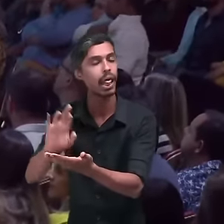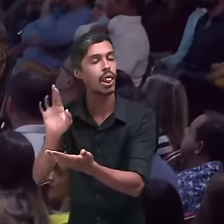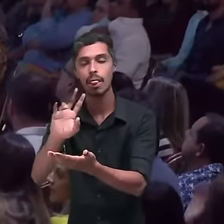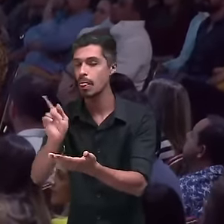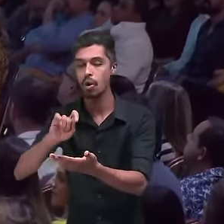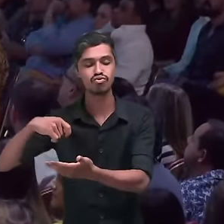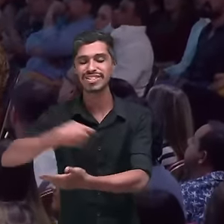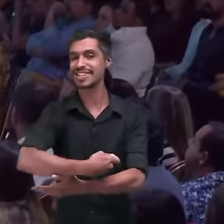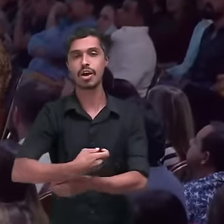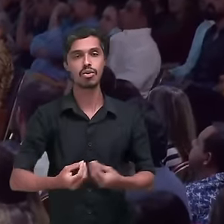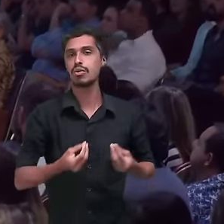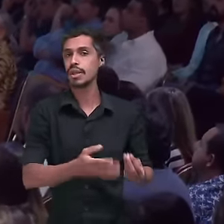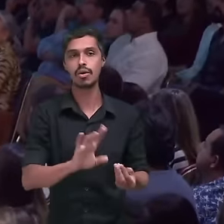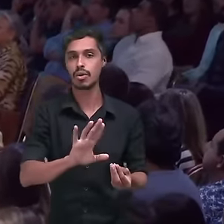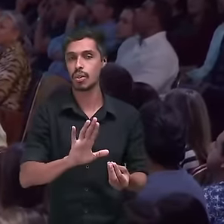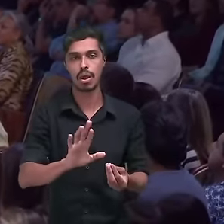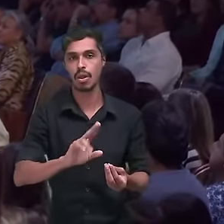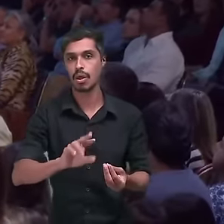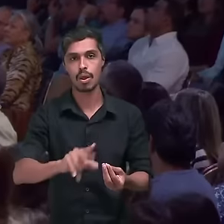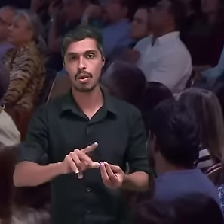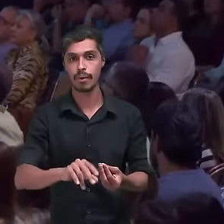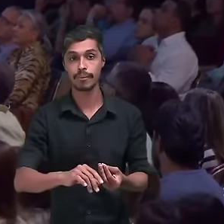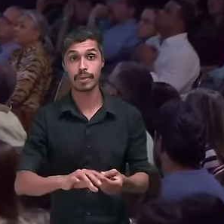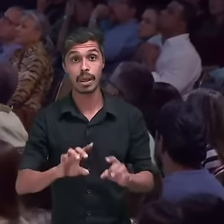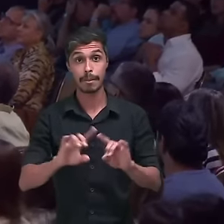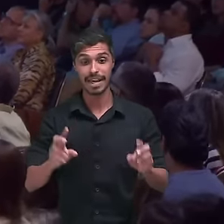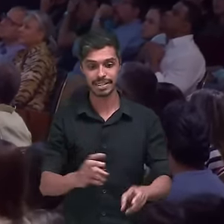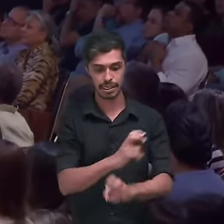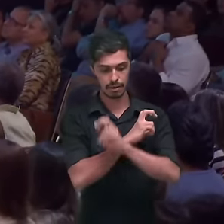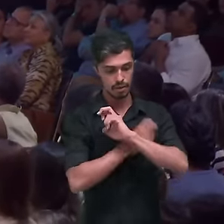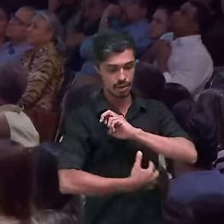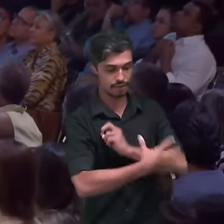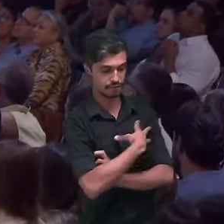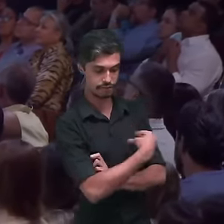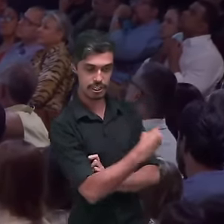Quien colocó nome a la crianza fue la fila de Faraón.